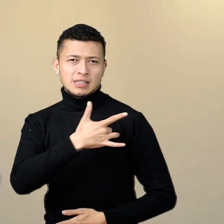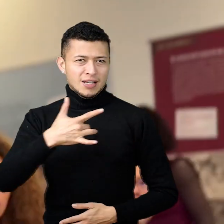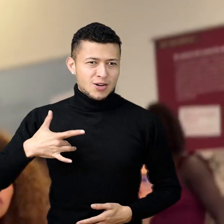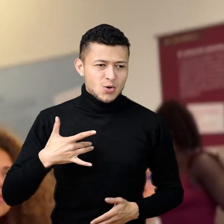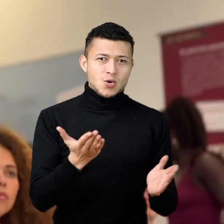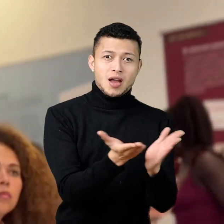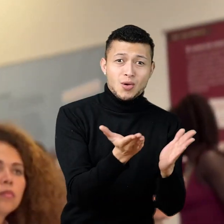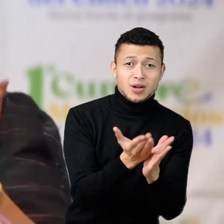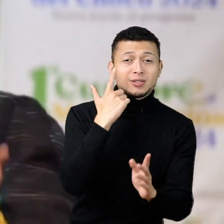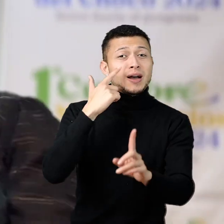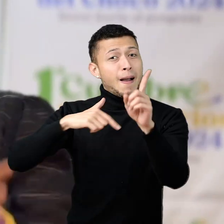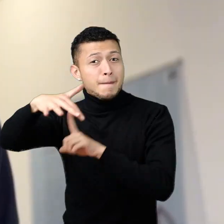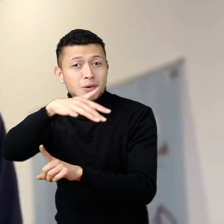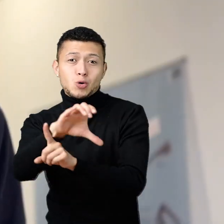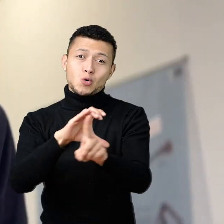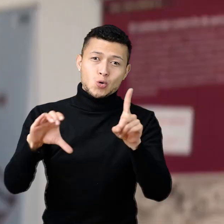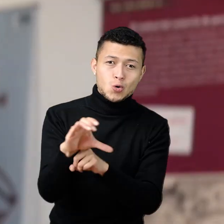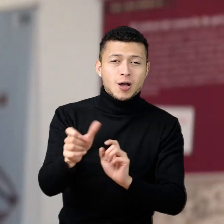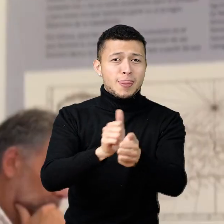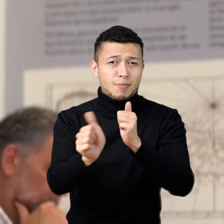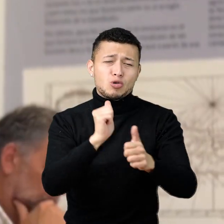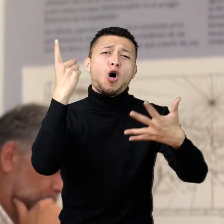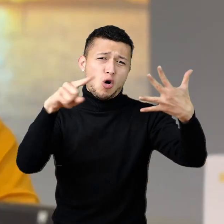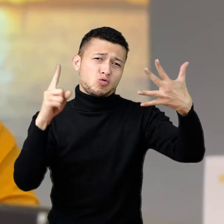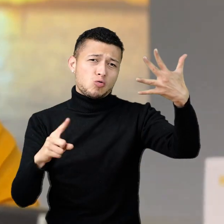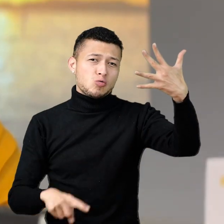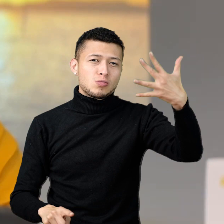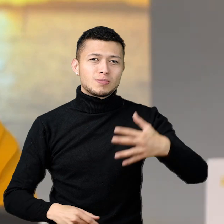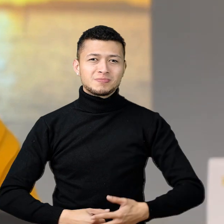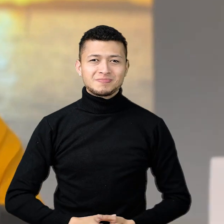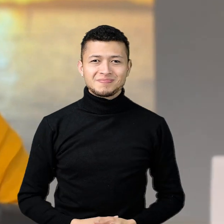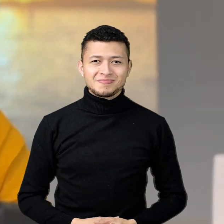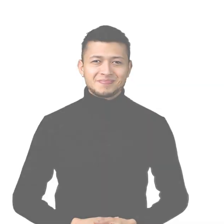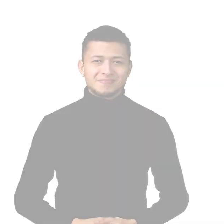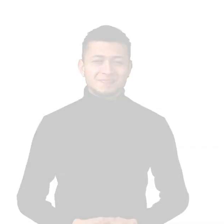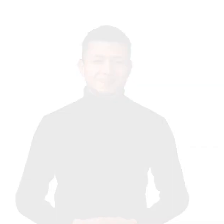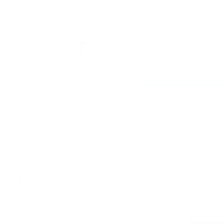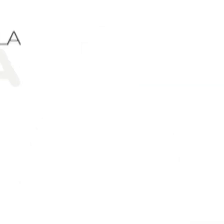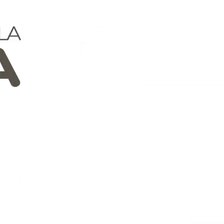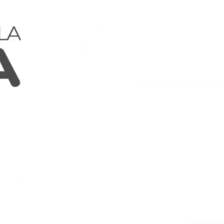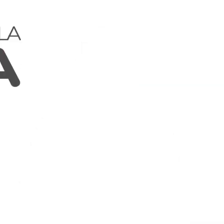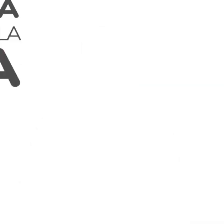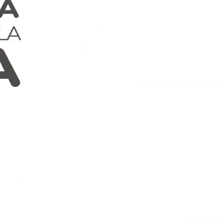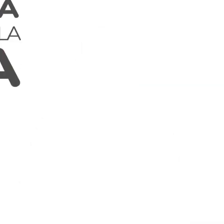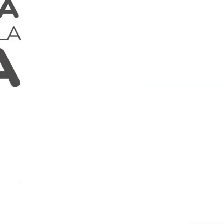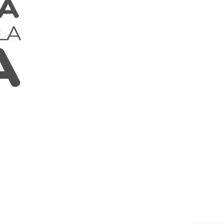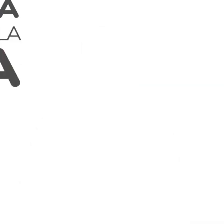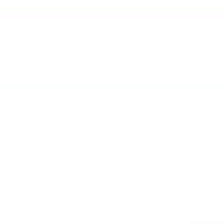salud, educación, medio ambiente, cultura, deporte, entre otros temas.